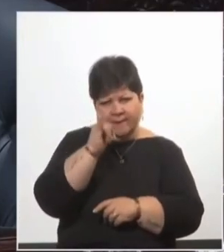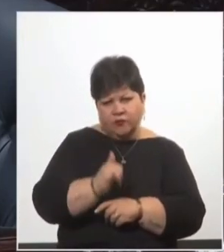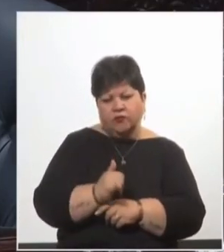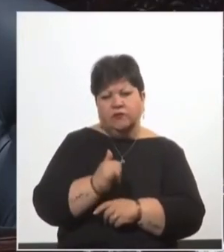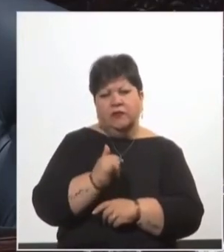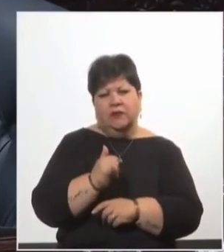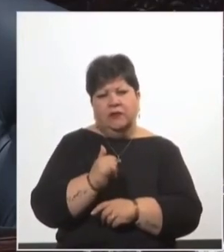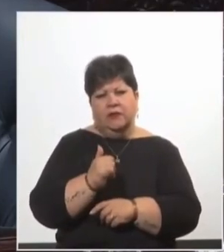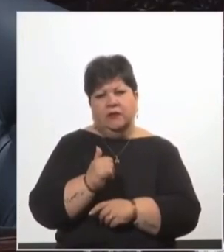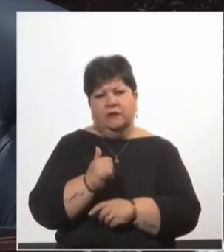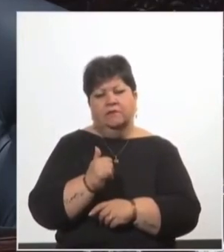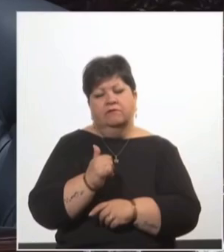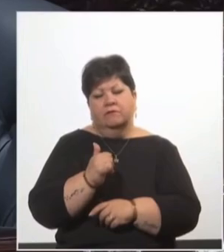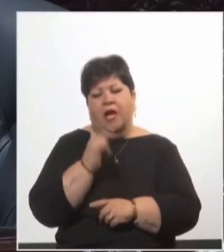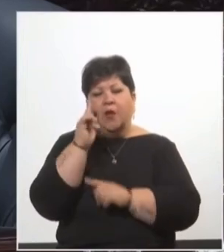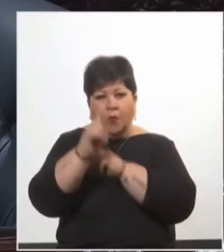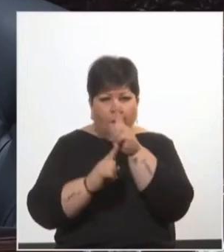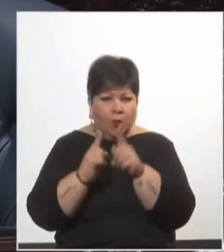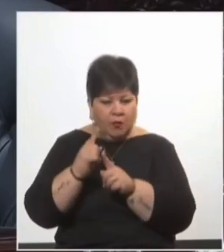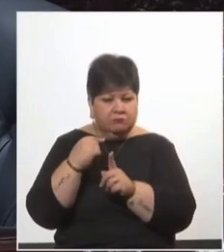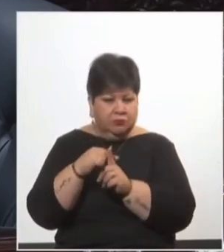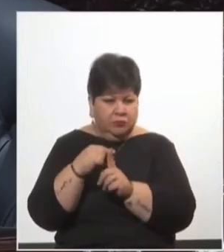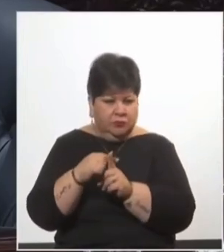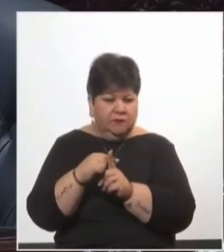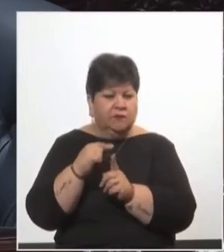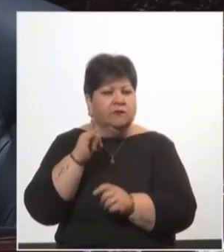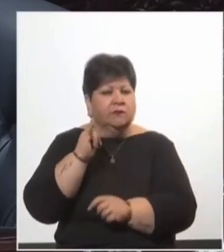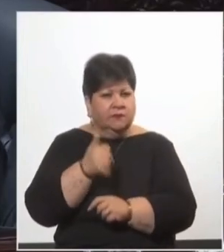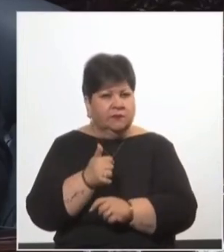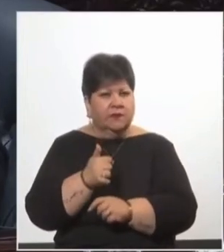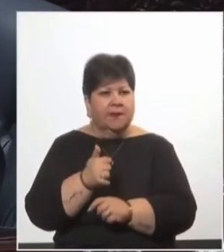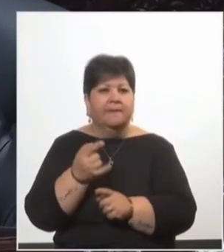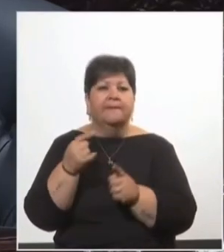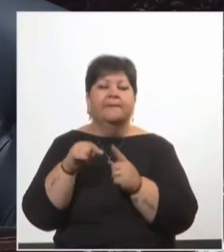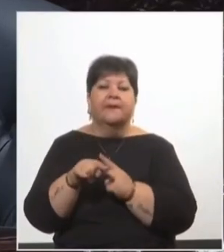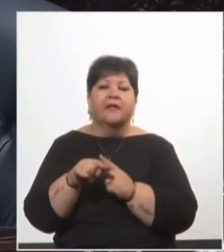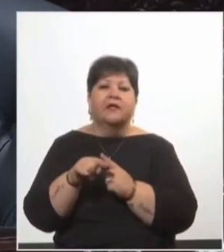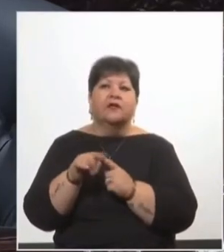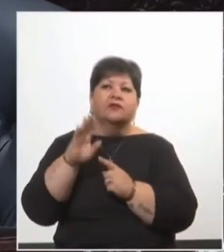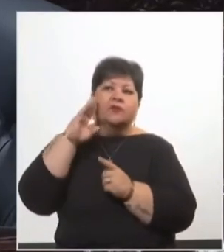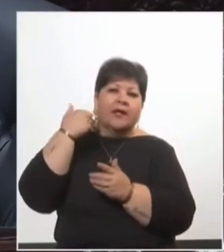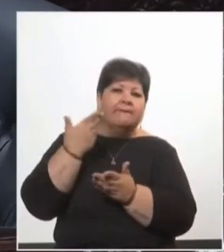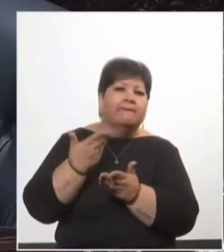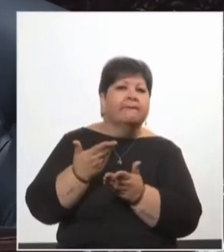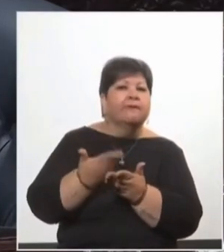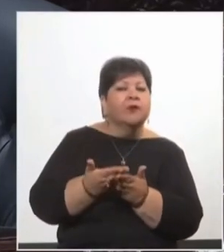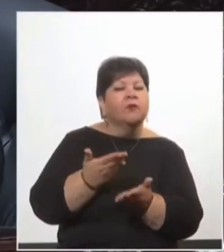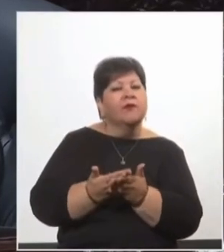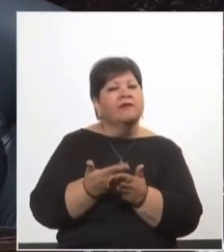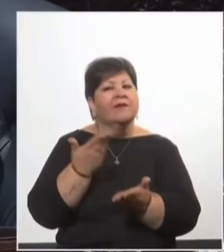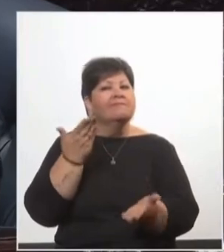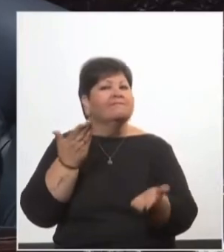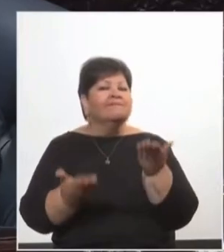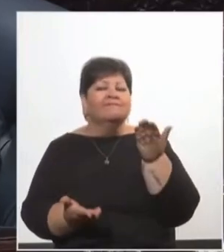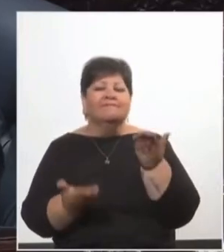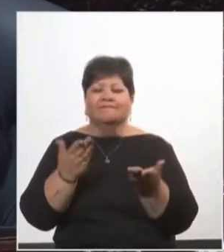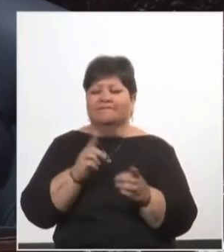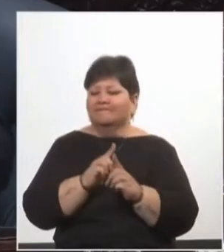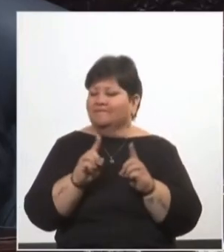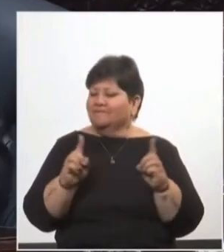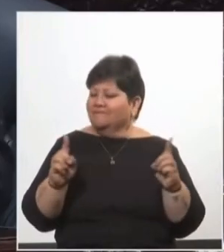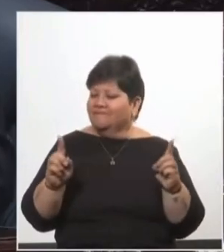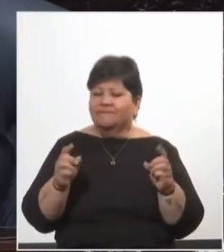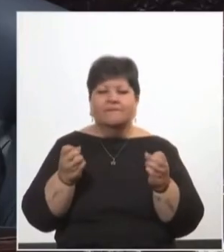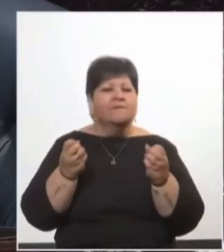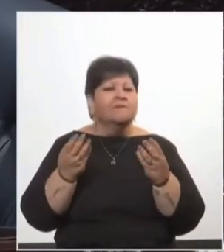ojos, pero también diciendo que es una propuesta injusta, porque la carga,